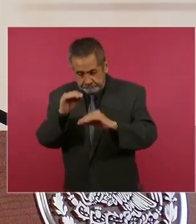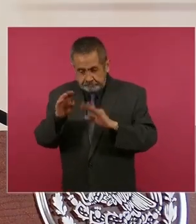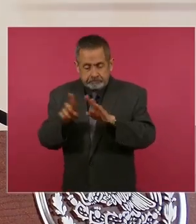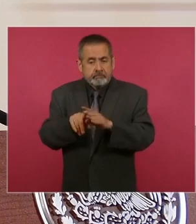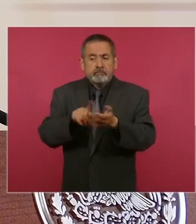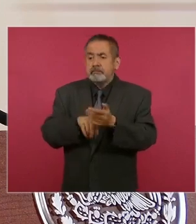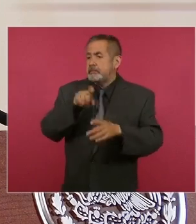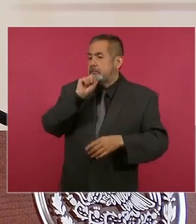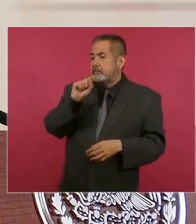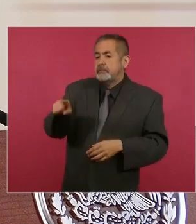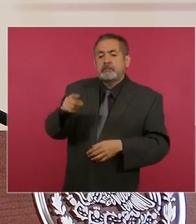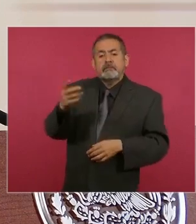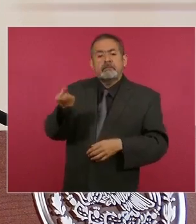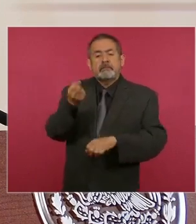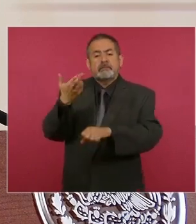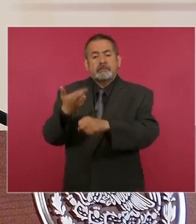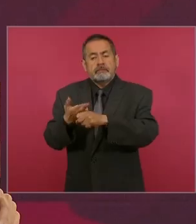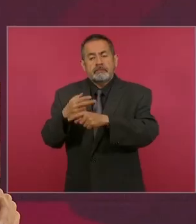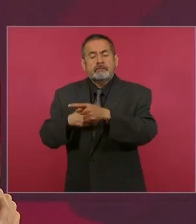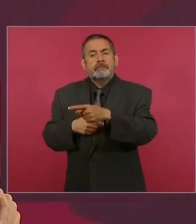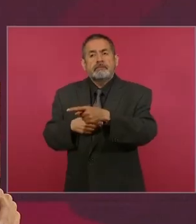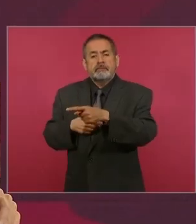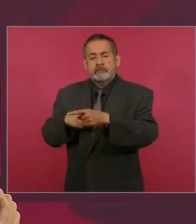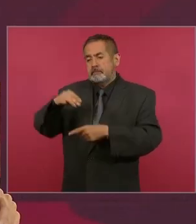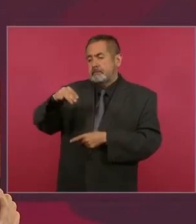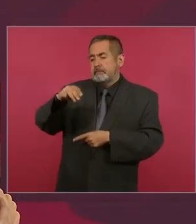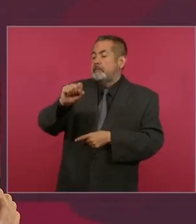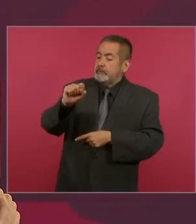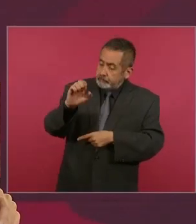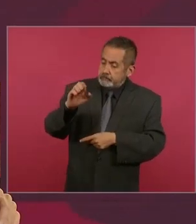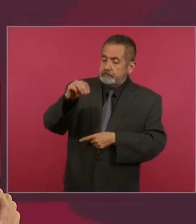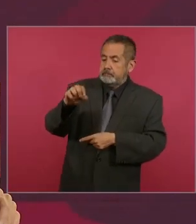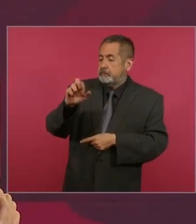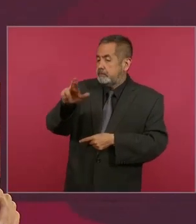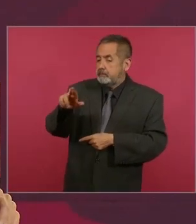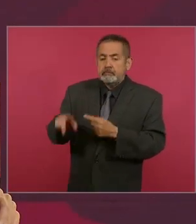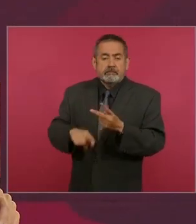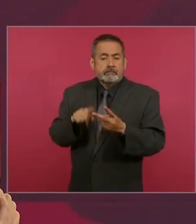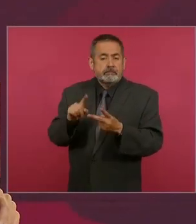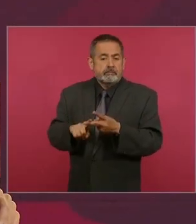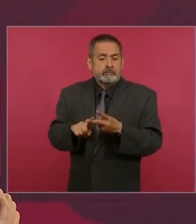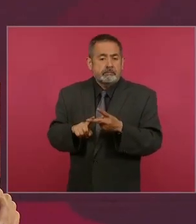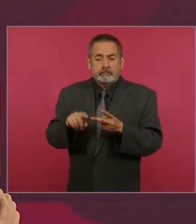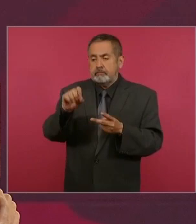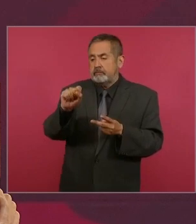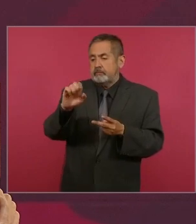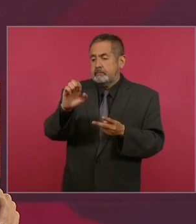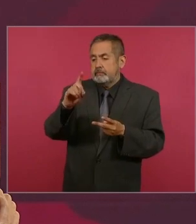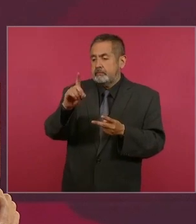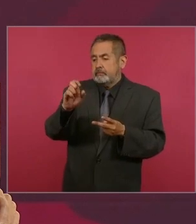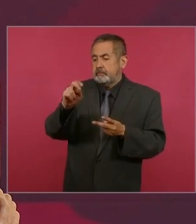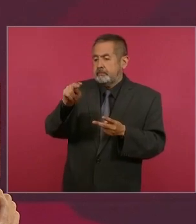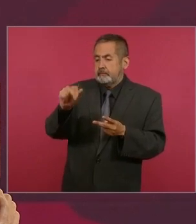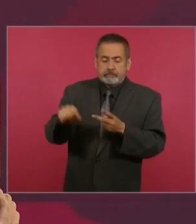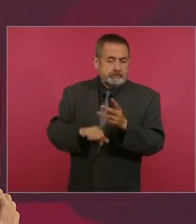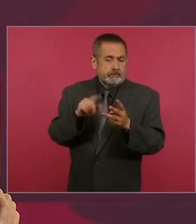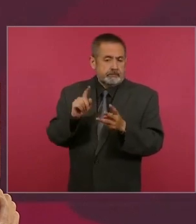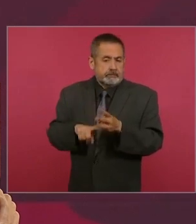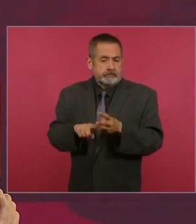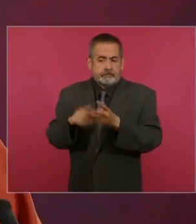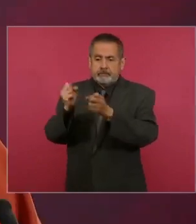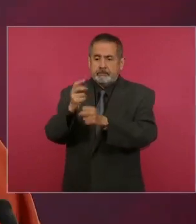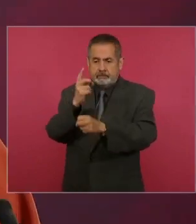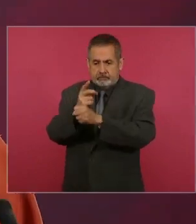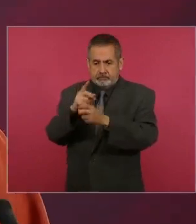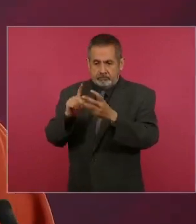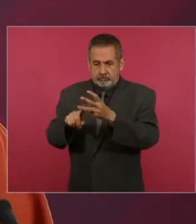la Secretaría, tanto la Marina como la Secretaría de la Defensa, como la Secretaría de